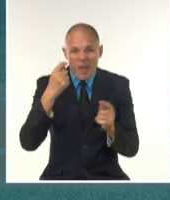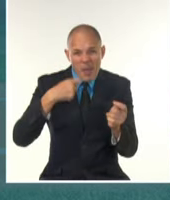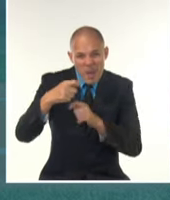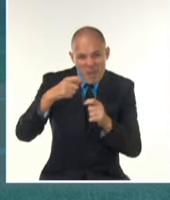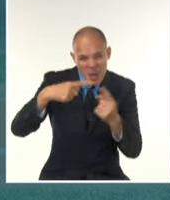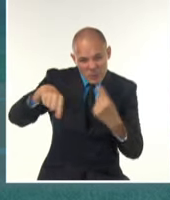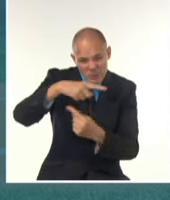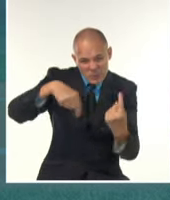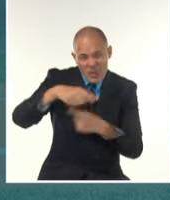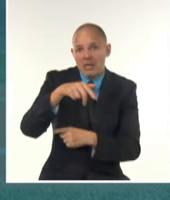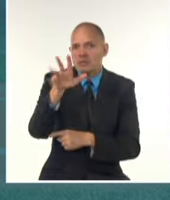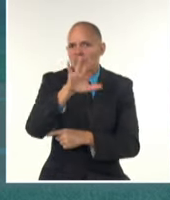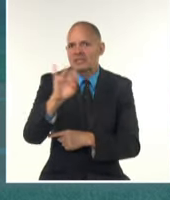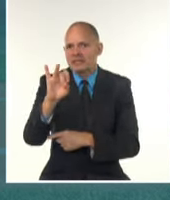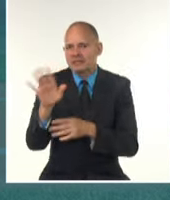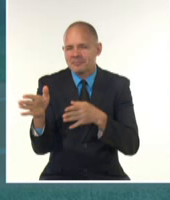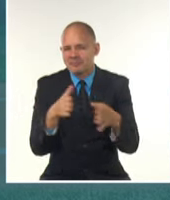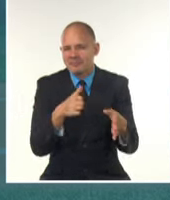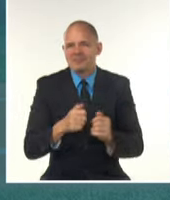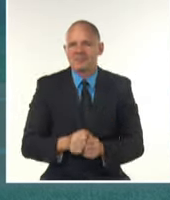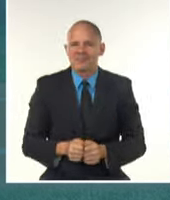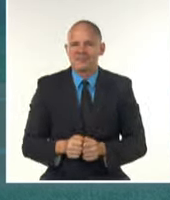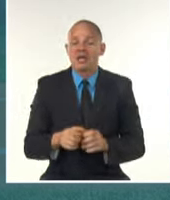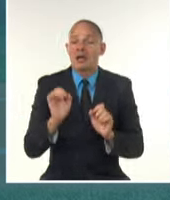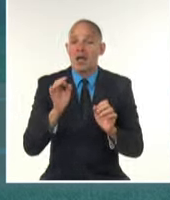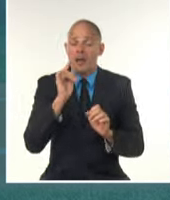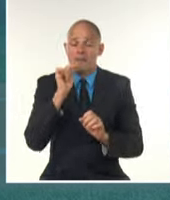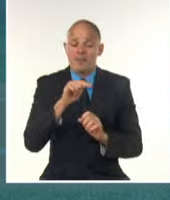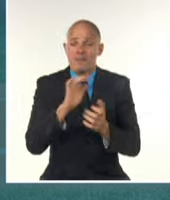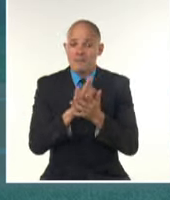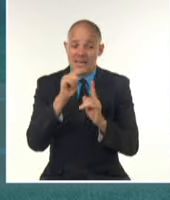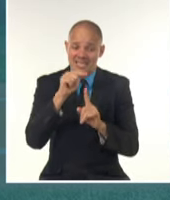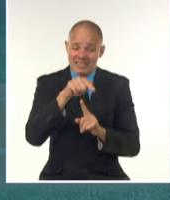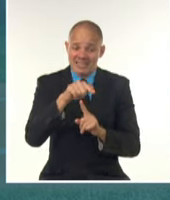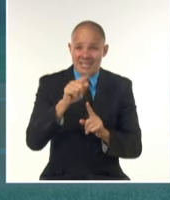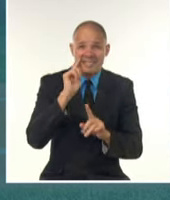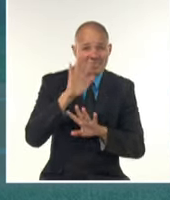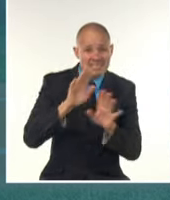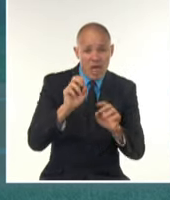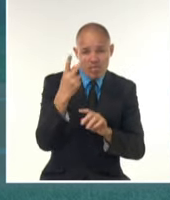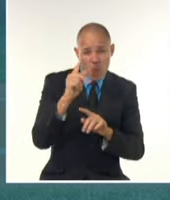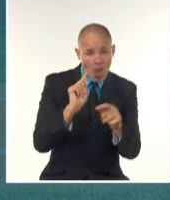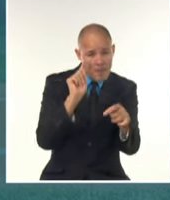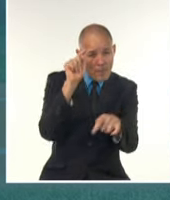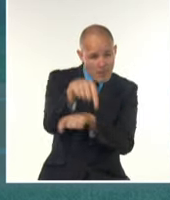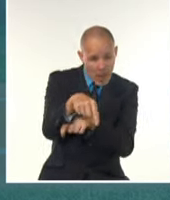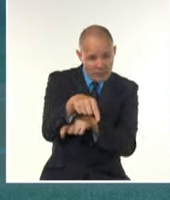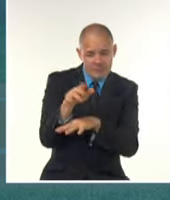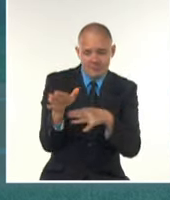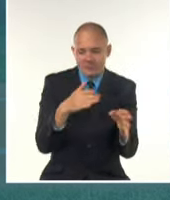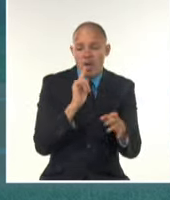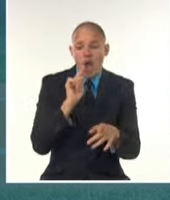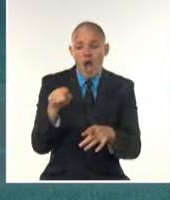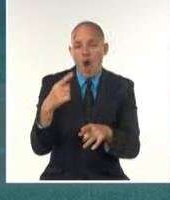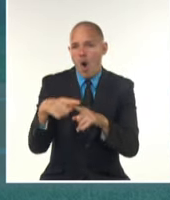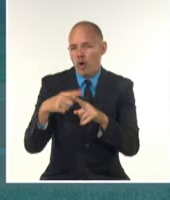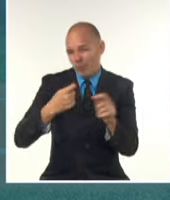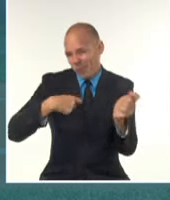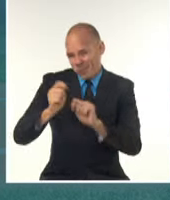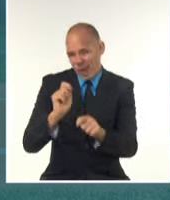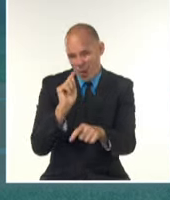yumurinos destacó José Noroña con 2 jonrones y 6 impulsadas. Eduardo Blanco también la sacó del parque en duelo donde se